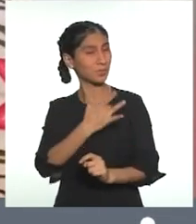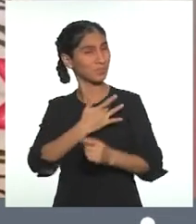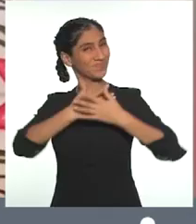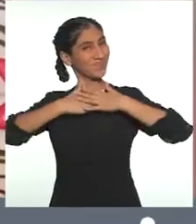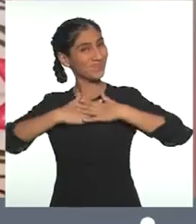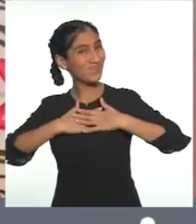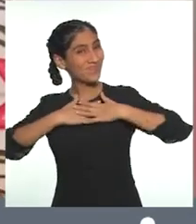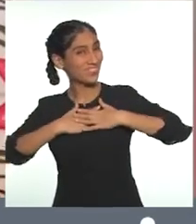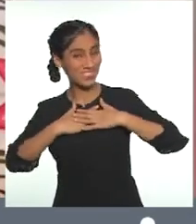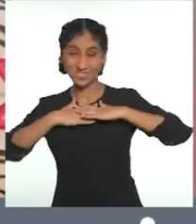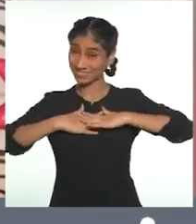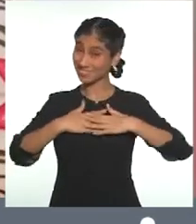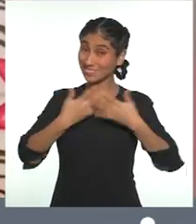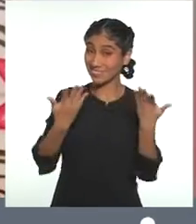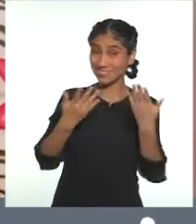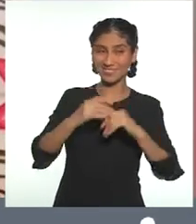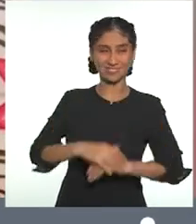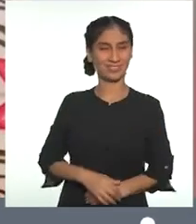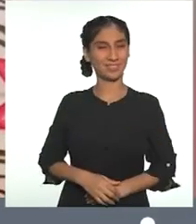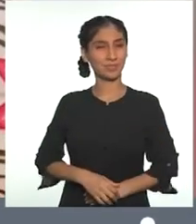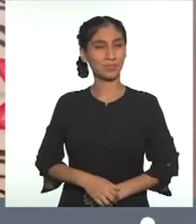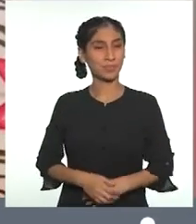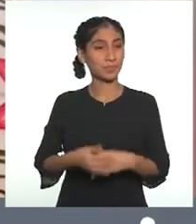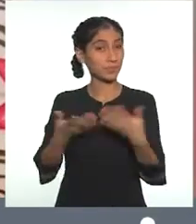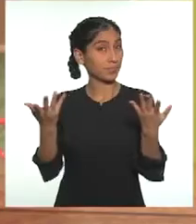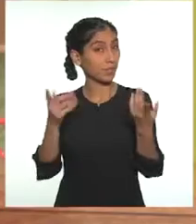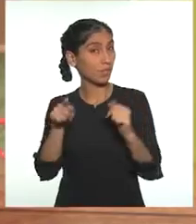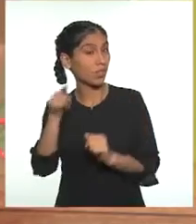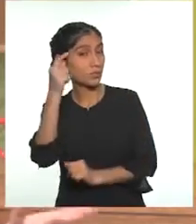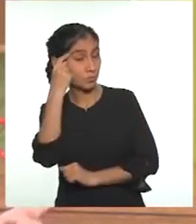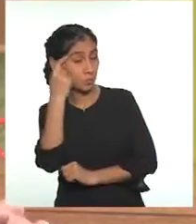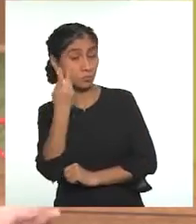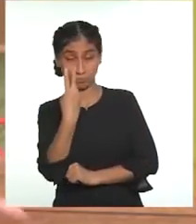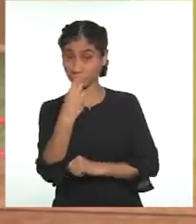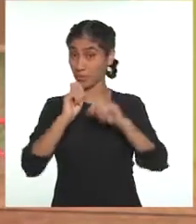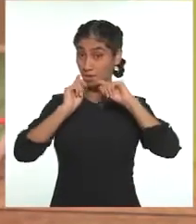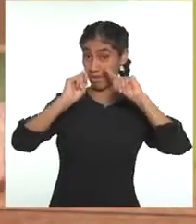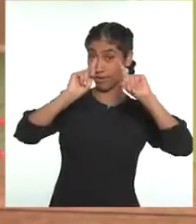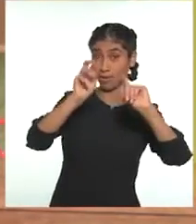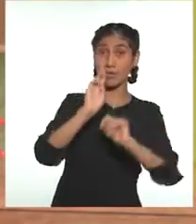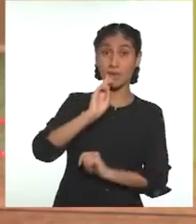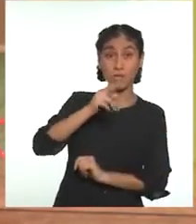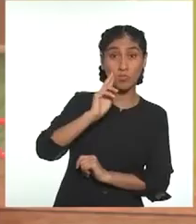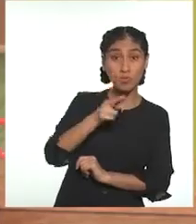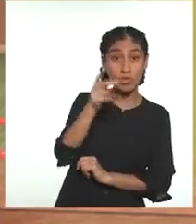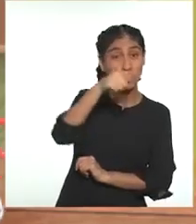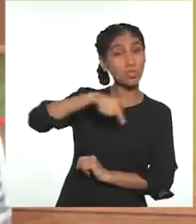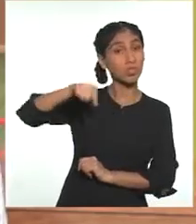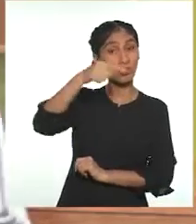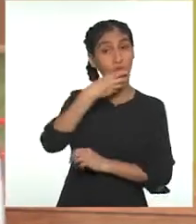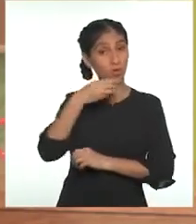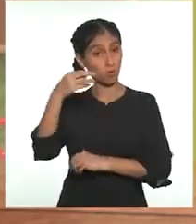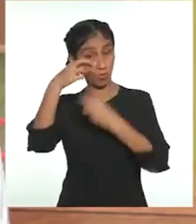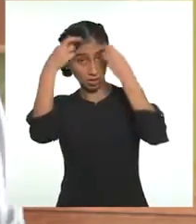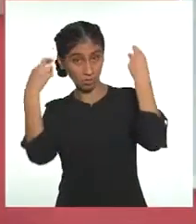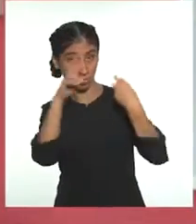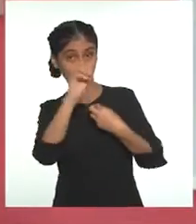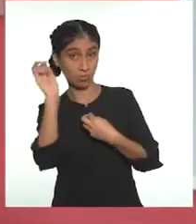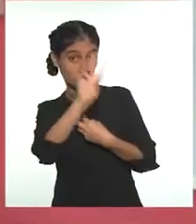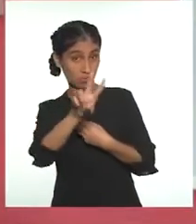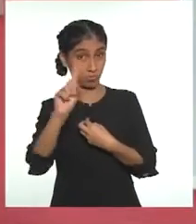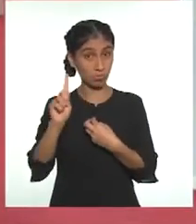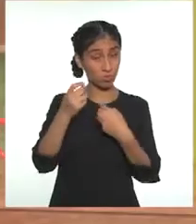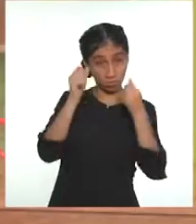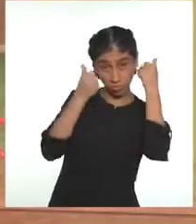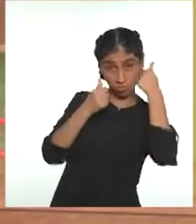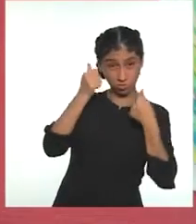estado emocional o bienestar emocional. ¿Qué te parecieron las respuestas de la promo 2021, NA?